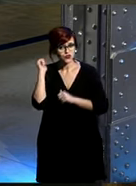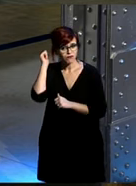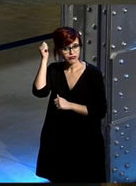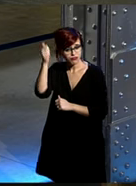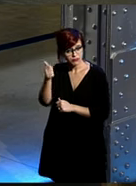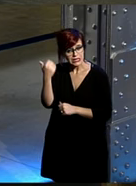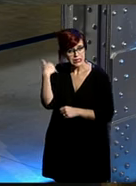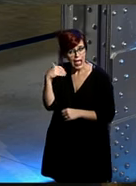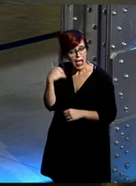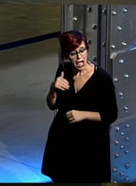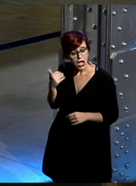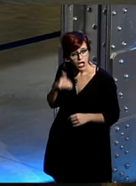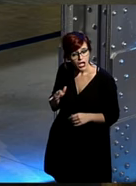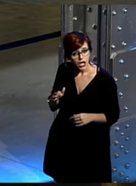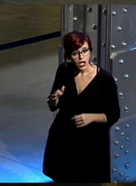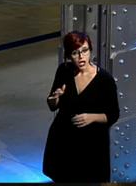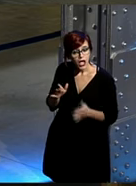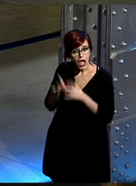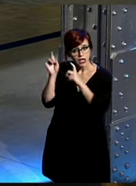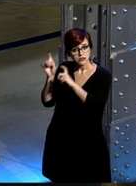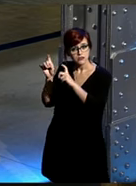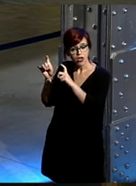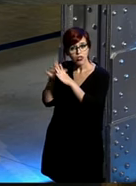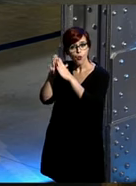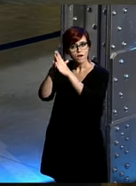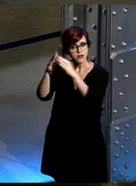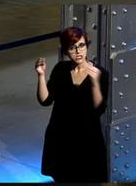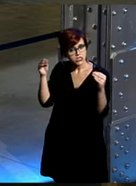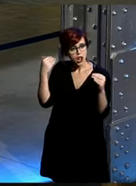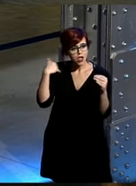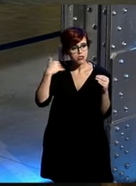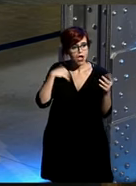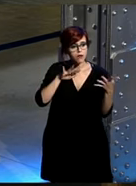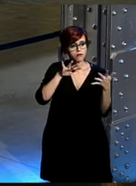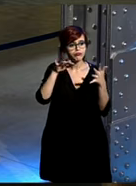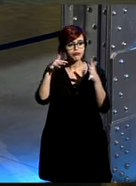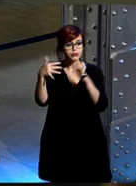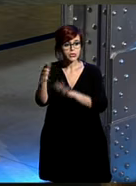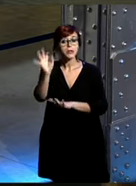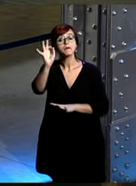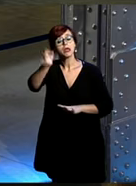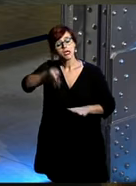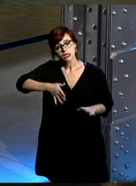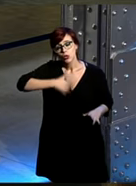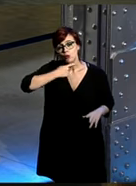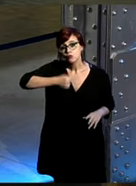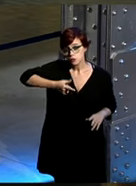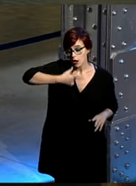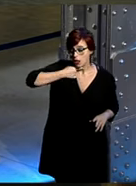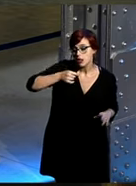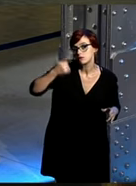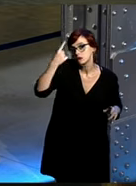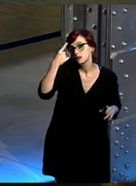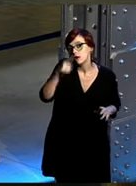produciendo a lo largo de la enseñanza universitaria. Sí que me gustaría, en cualquier caso, saber,